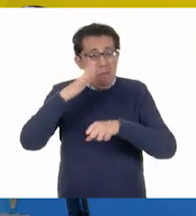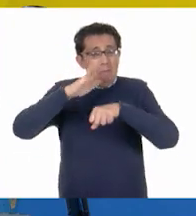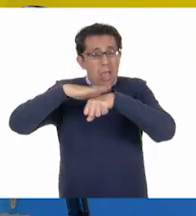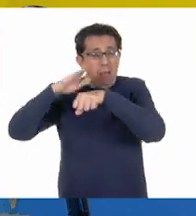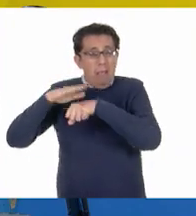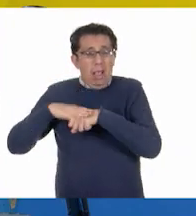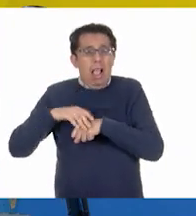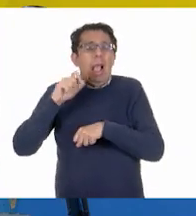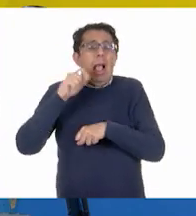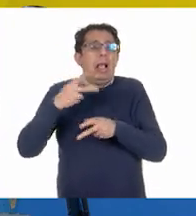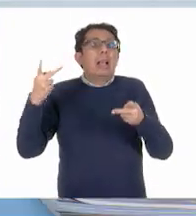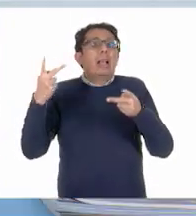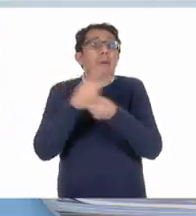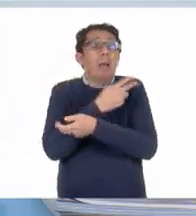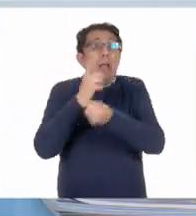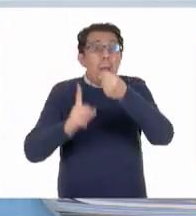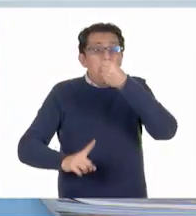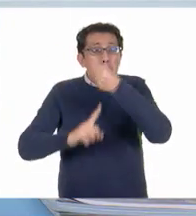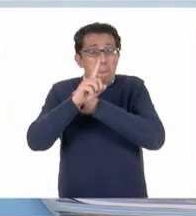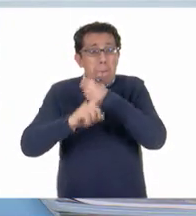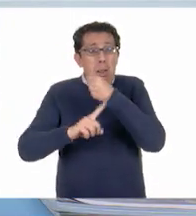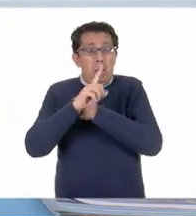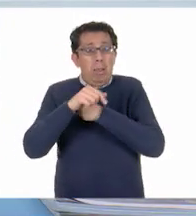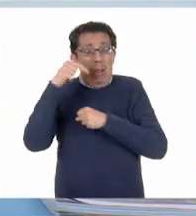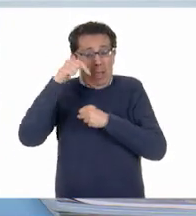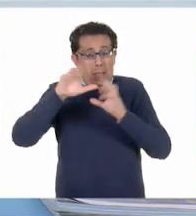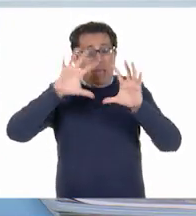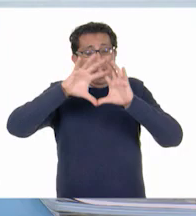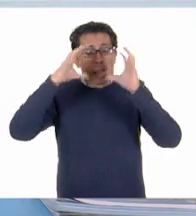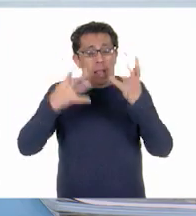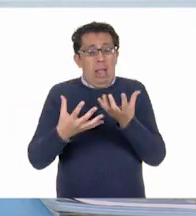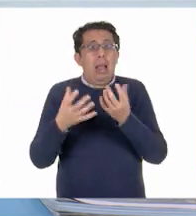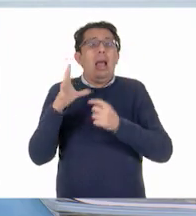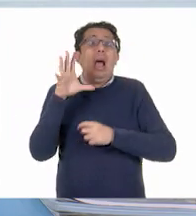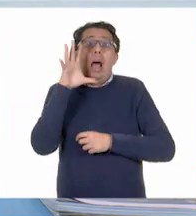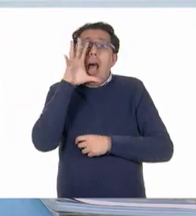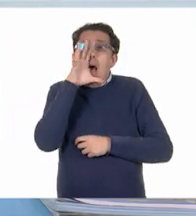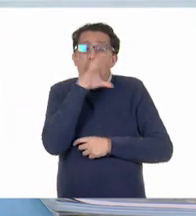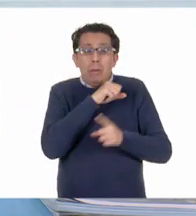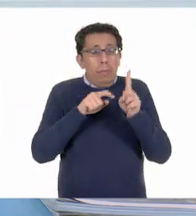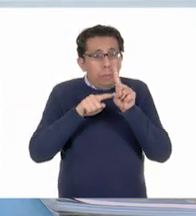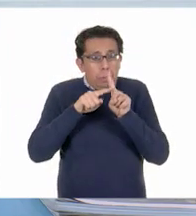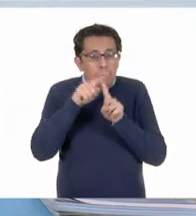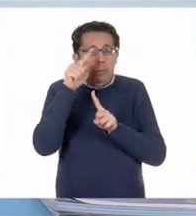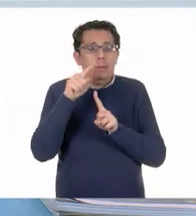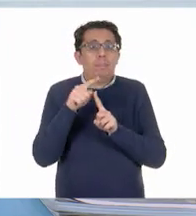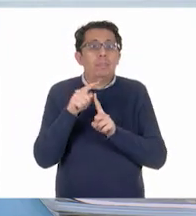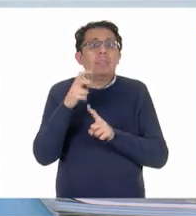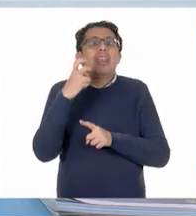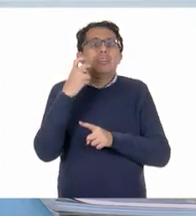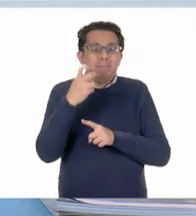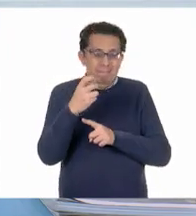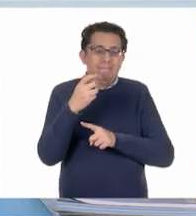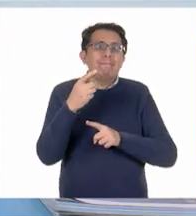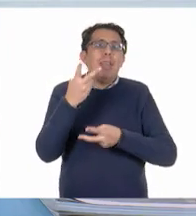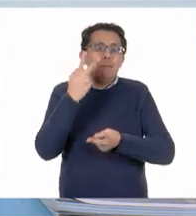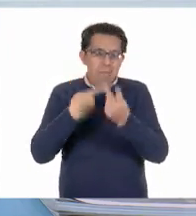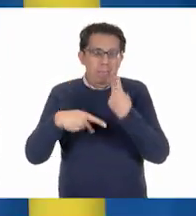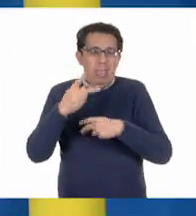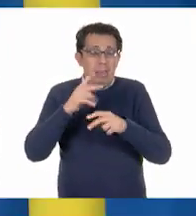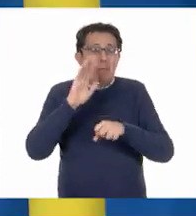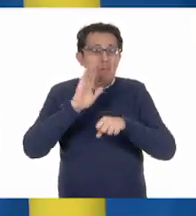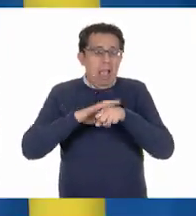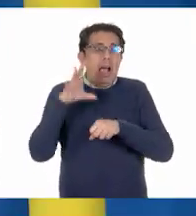alteración del efecto invernadero. Y también recordé que eso tenía efectos en el calentamiento